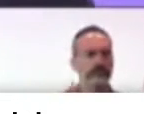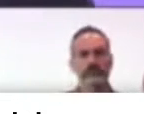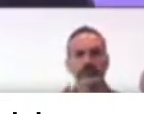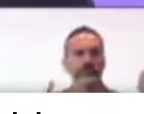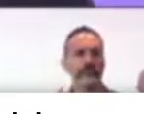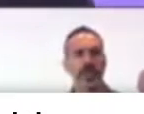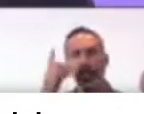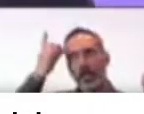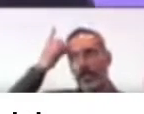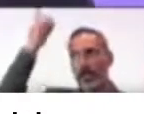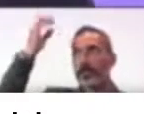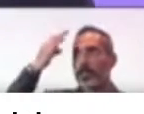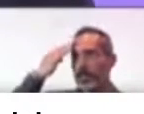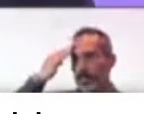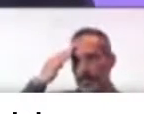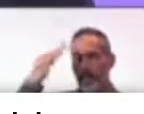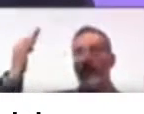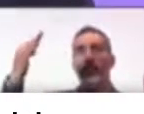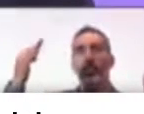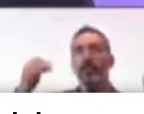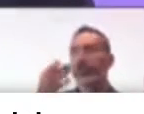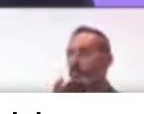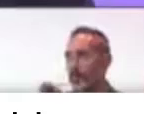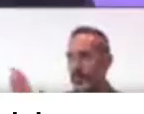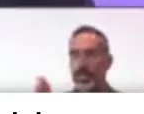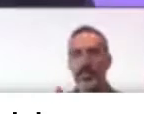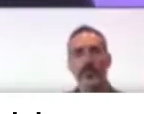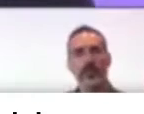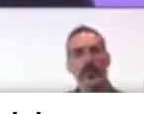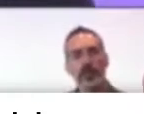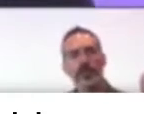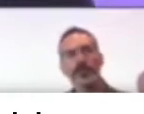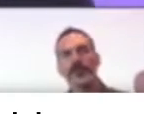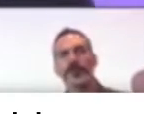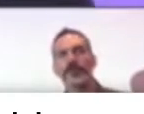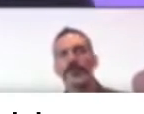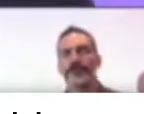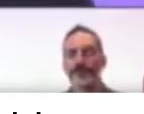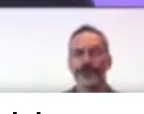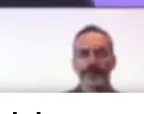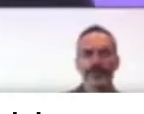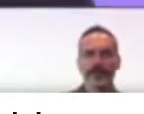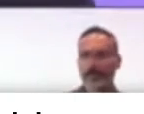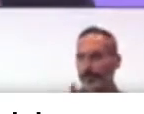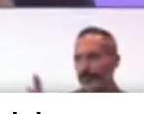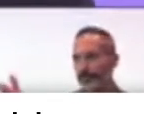camino, y ustedes, los ciudadanos, tendrán la última palabra.